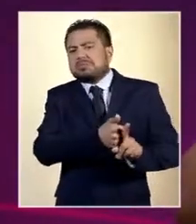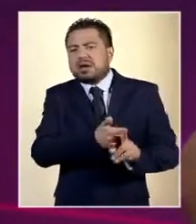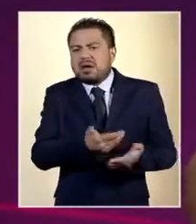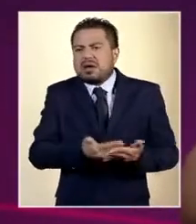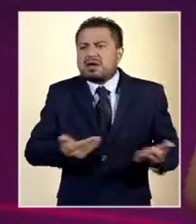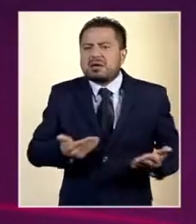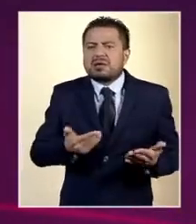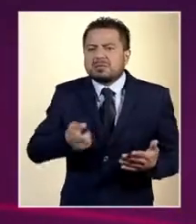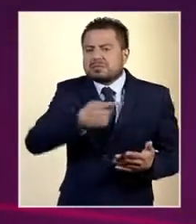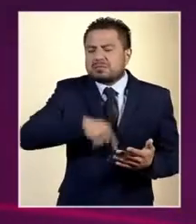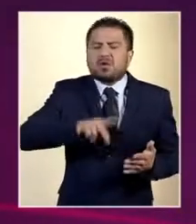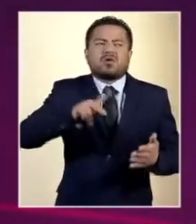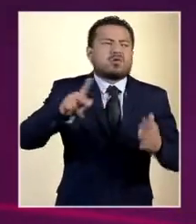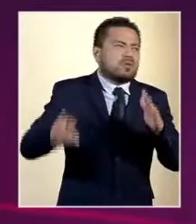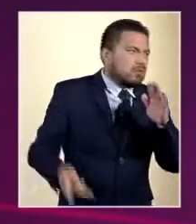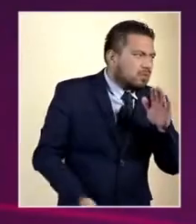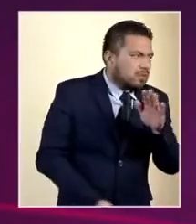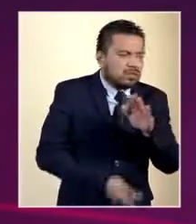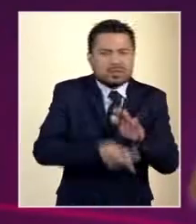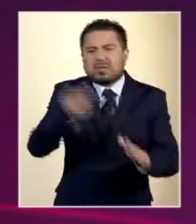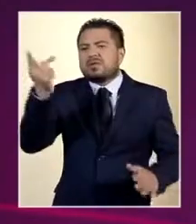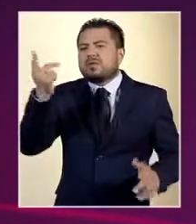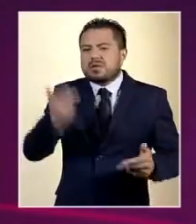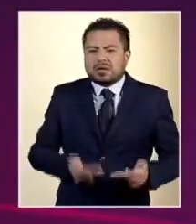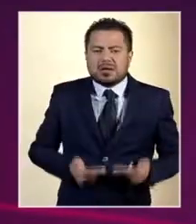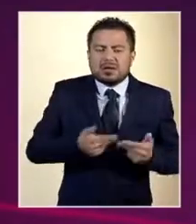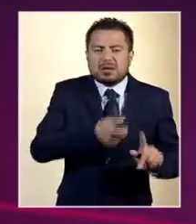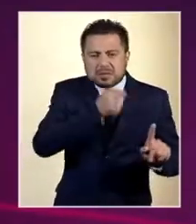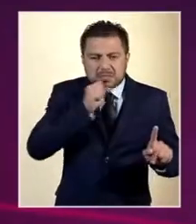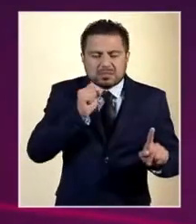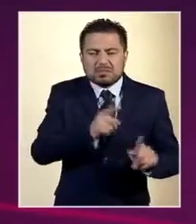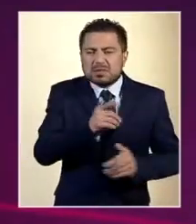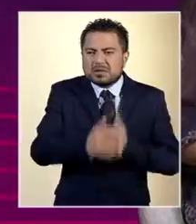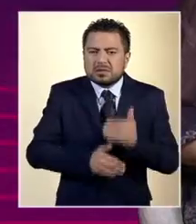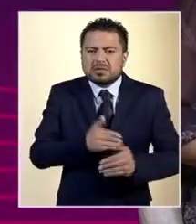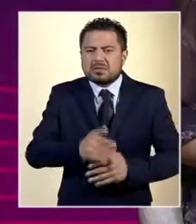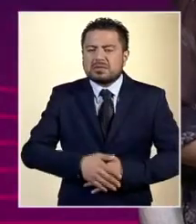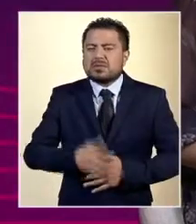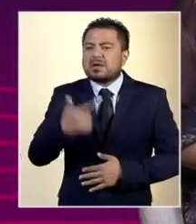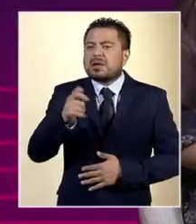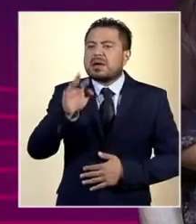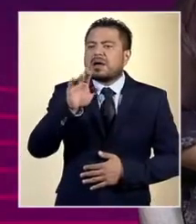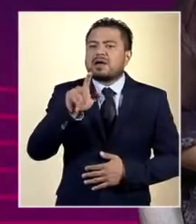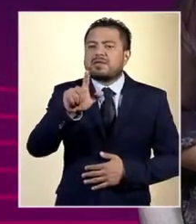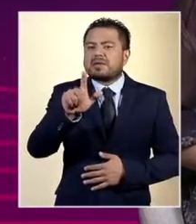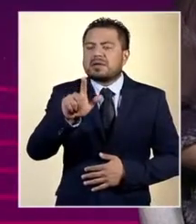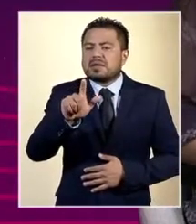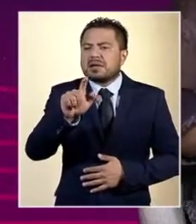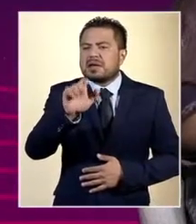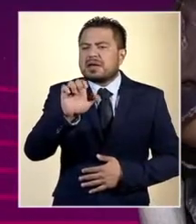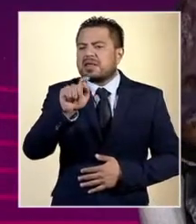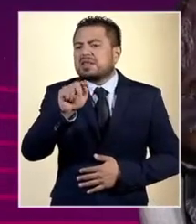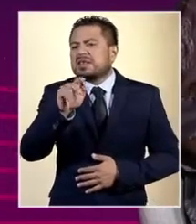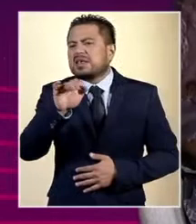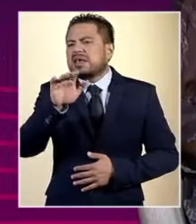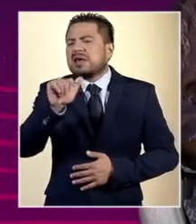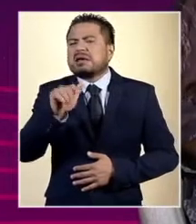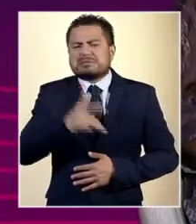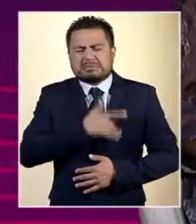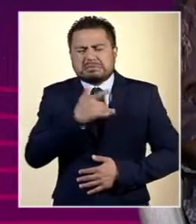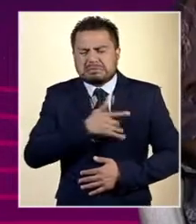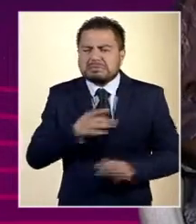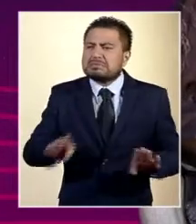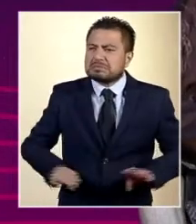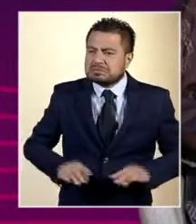entonces estamos volviendo a generar el mismo ciclo. Gabriel, étnica. Étnica, pues es muy